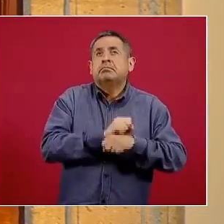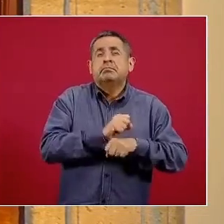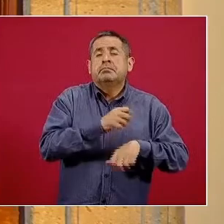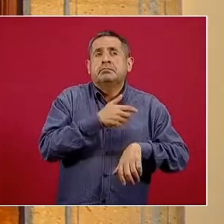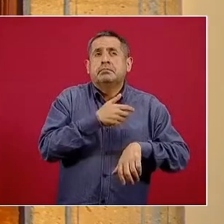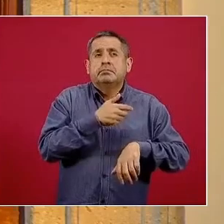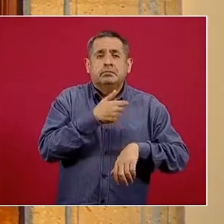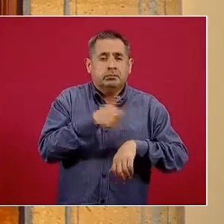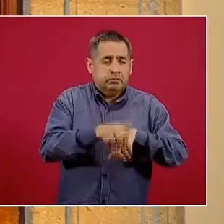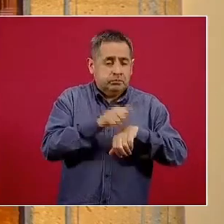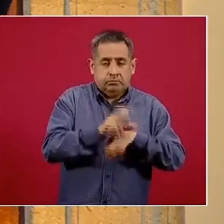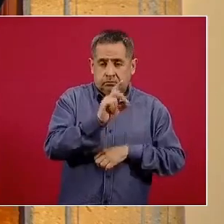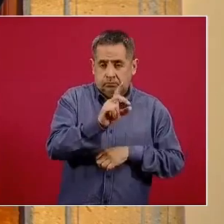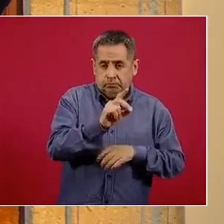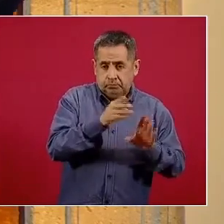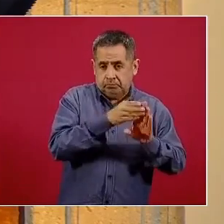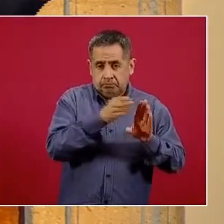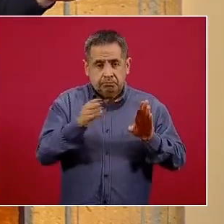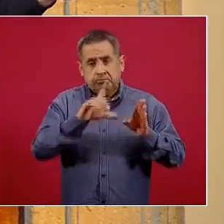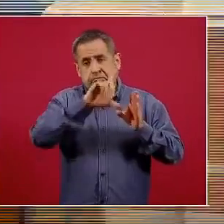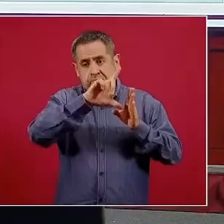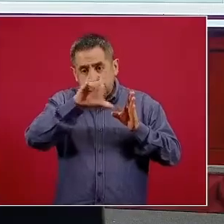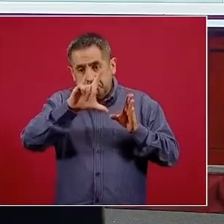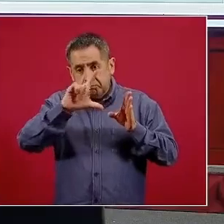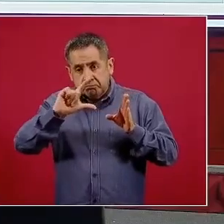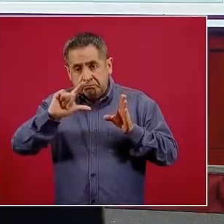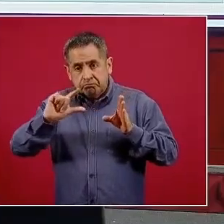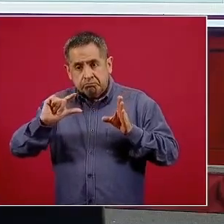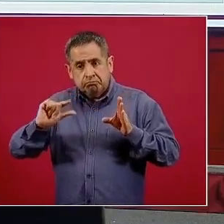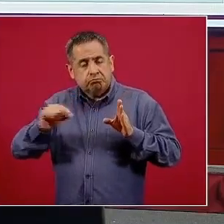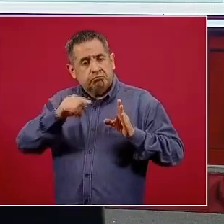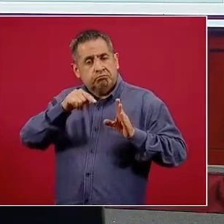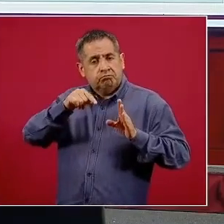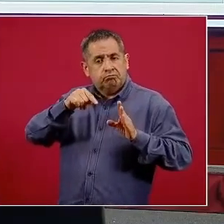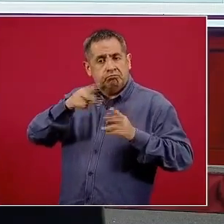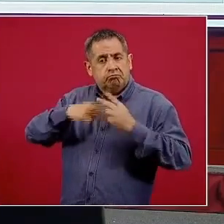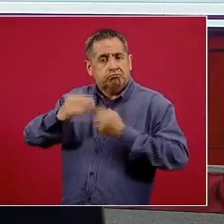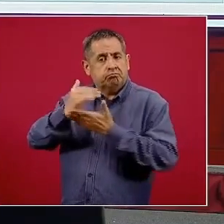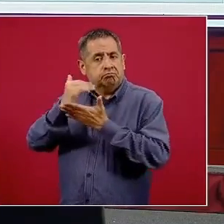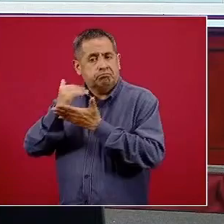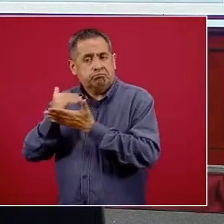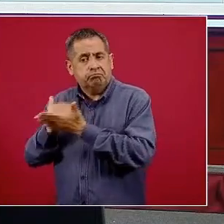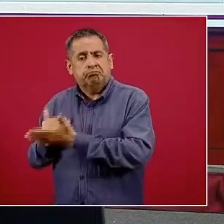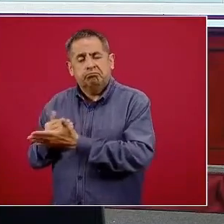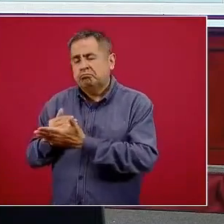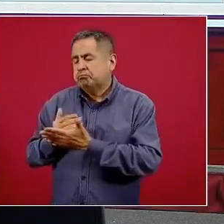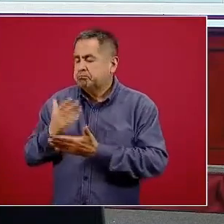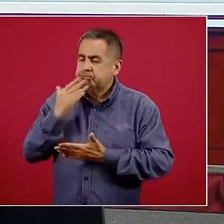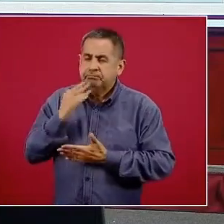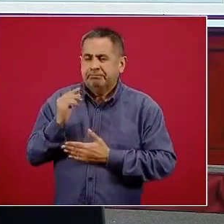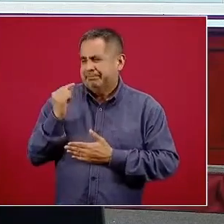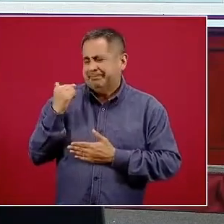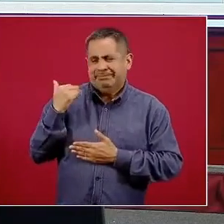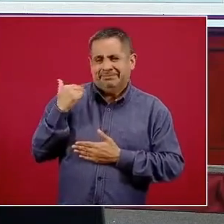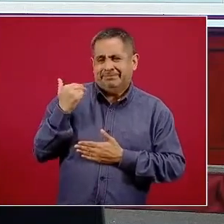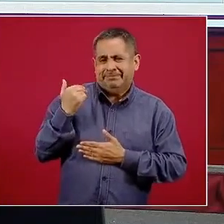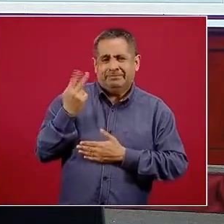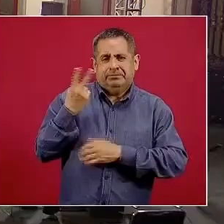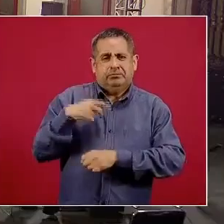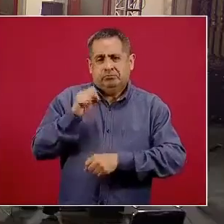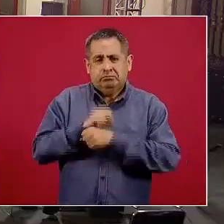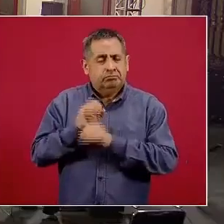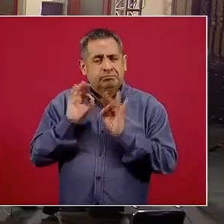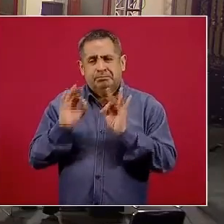semana 30 y que se ha mantenido con una caída bastante importante hasta hace al menos 2